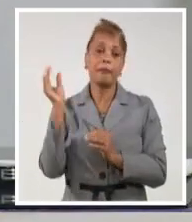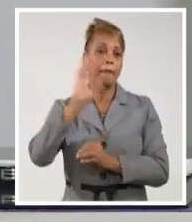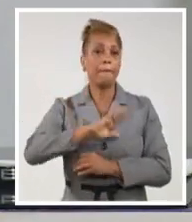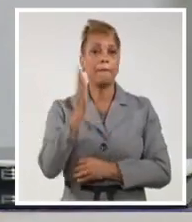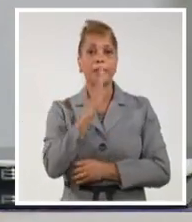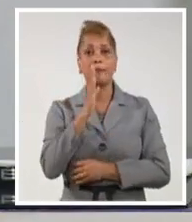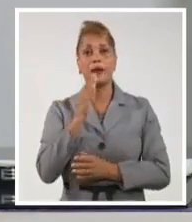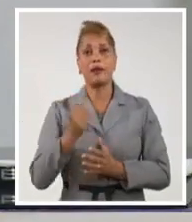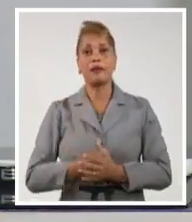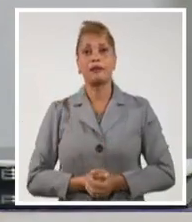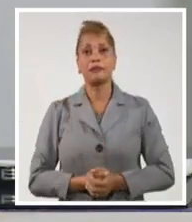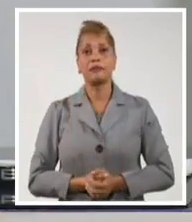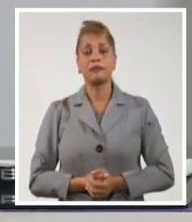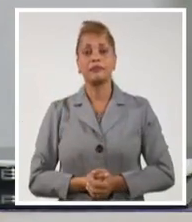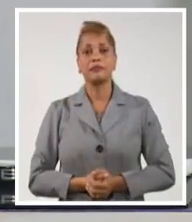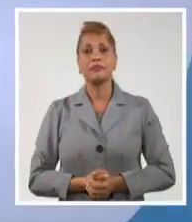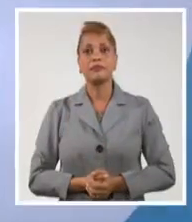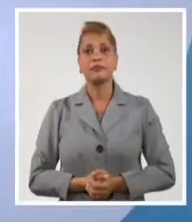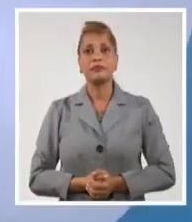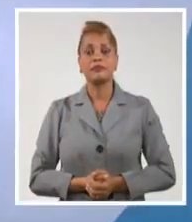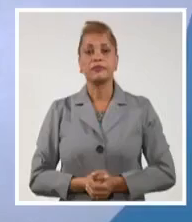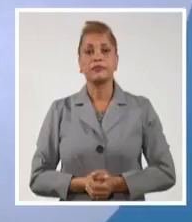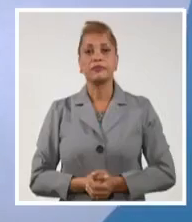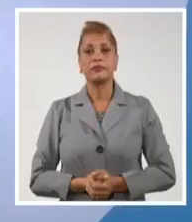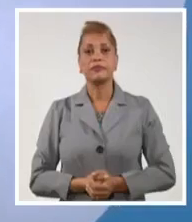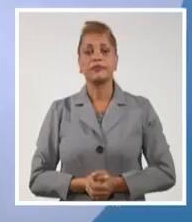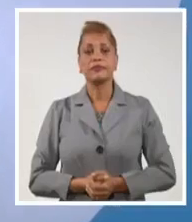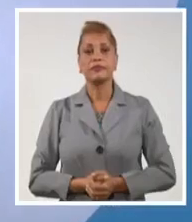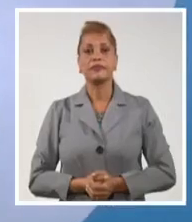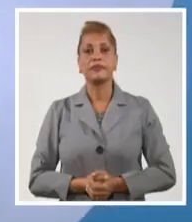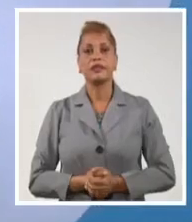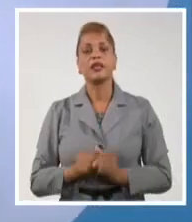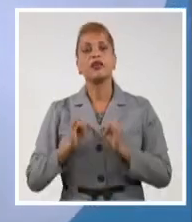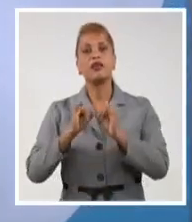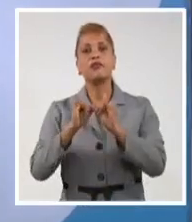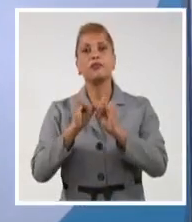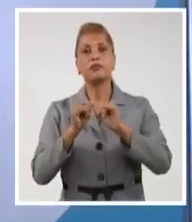los medios de comunicación que nosotros tenemos. Maray Suárez, Sistema Informativo de la Televisión Cubana.